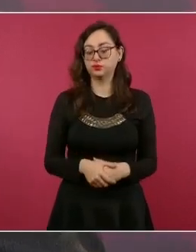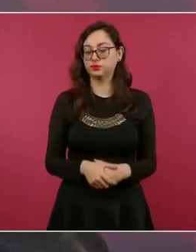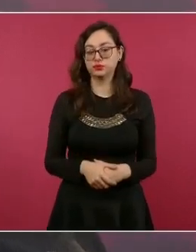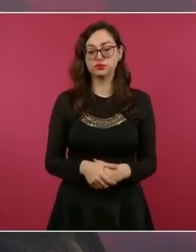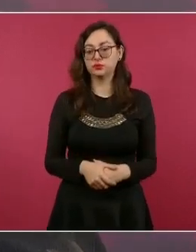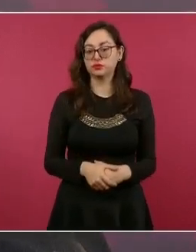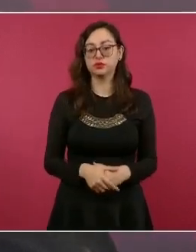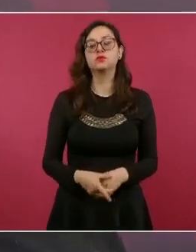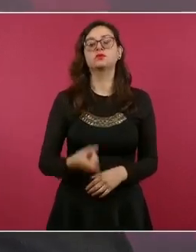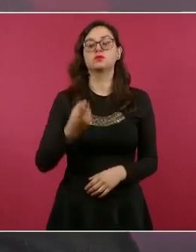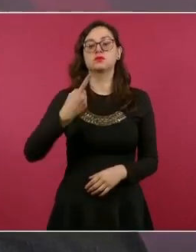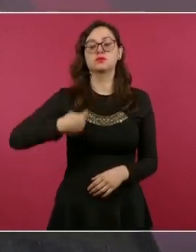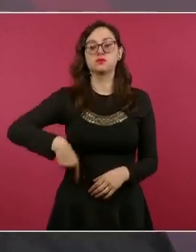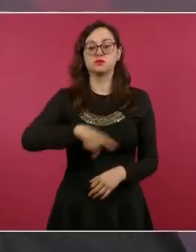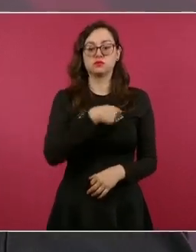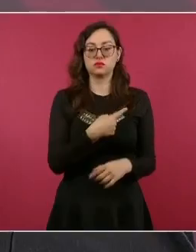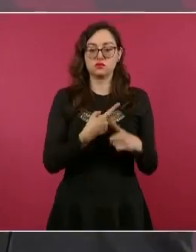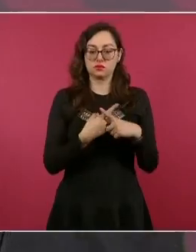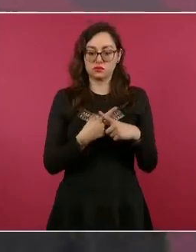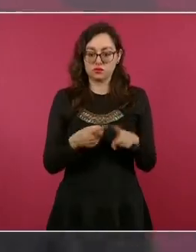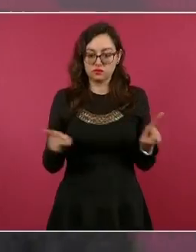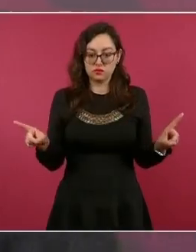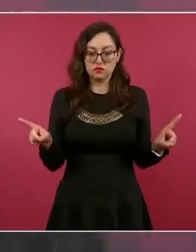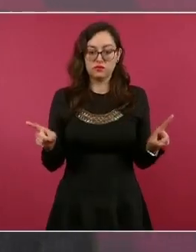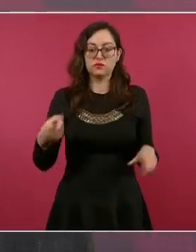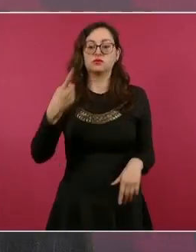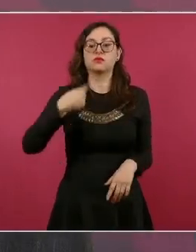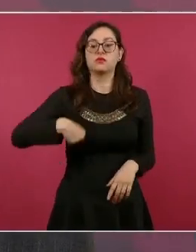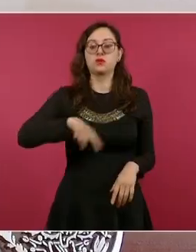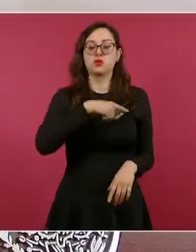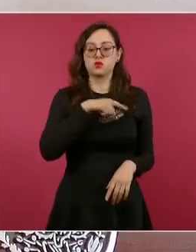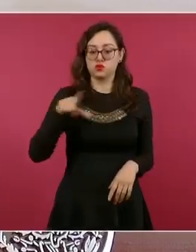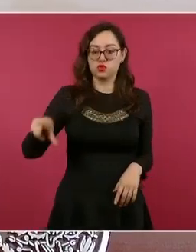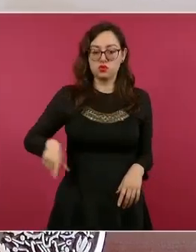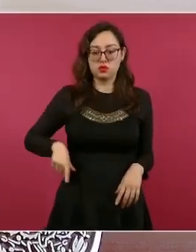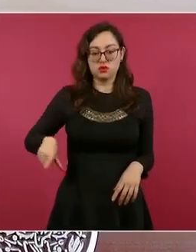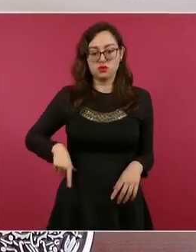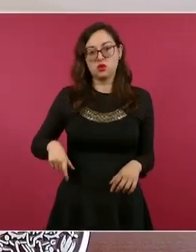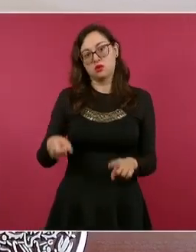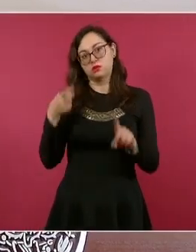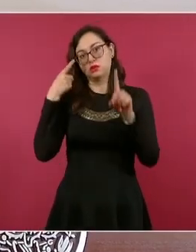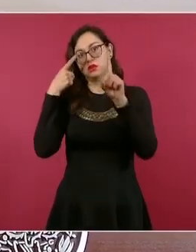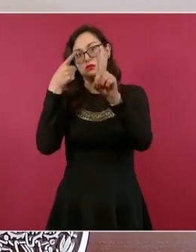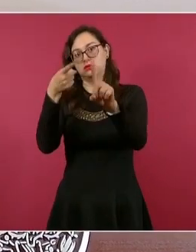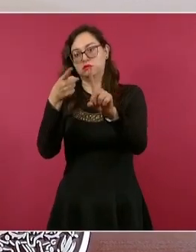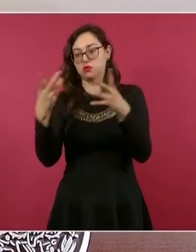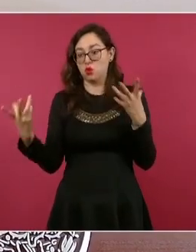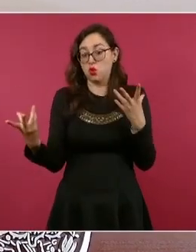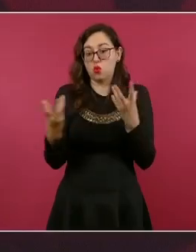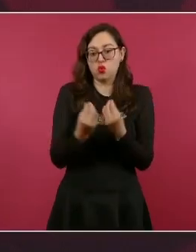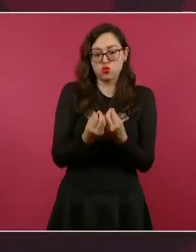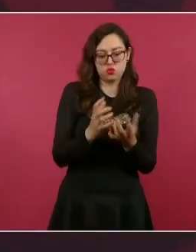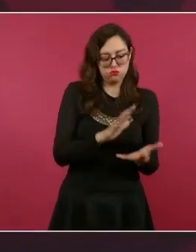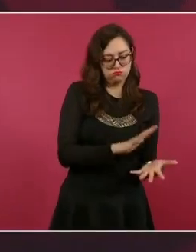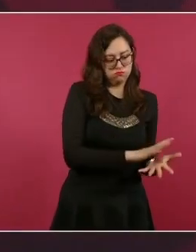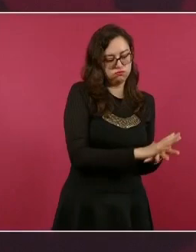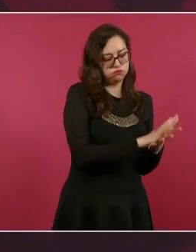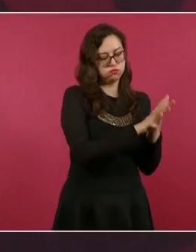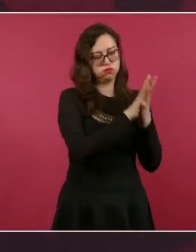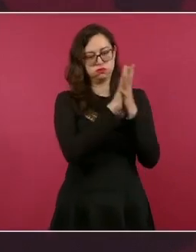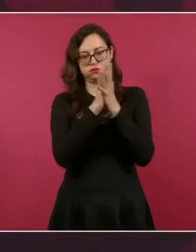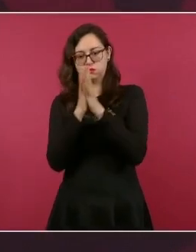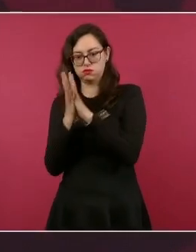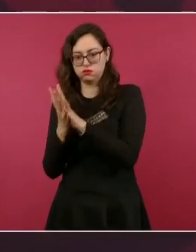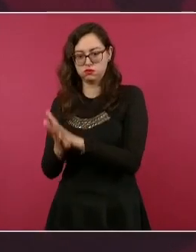Nosotros estamos aquí porque estamos llevando a cabo una transformación de la vida pública